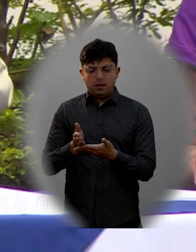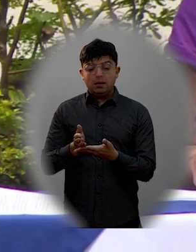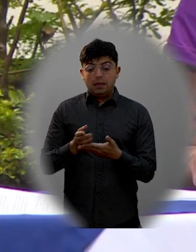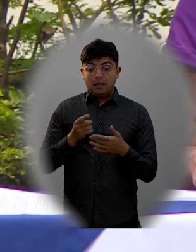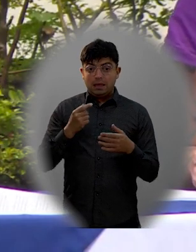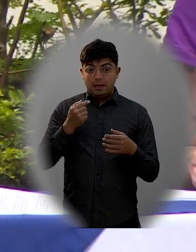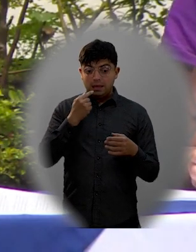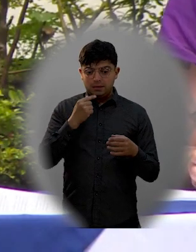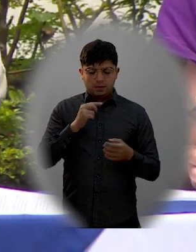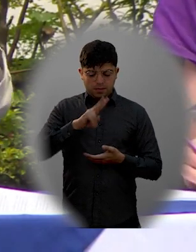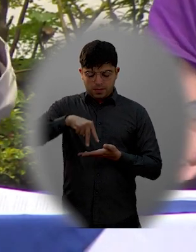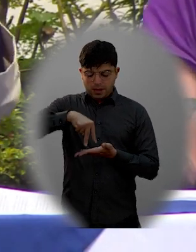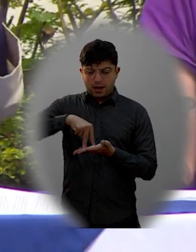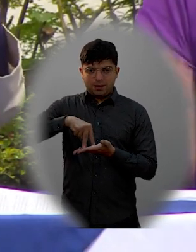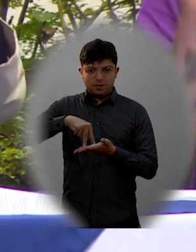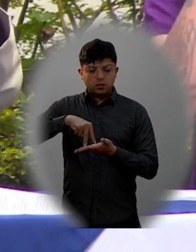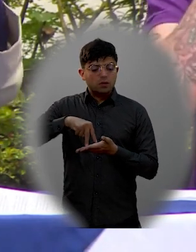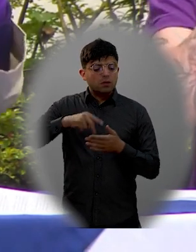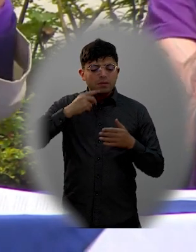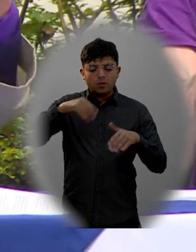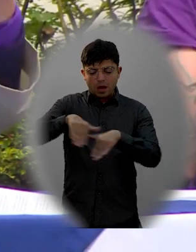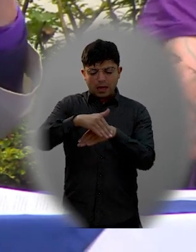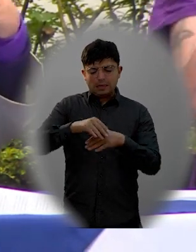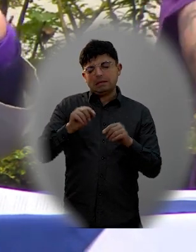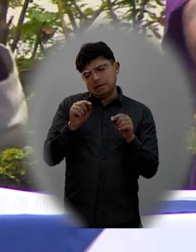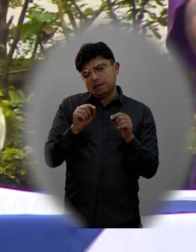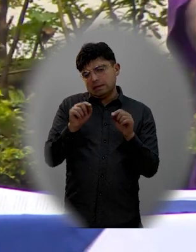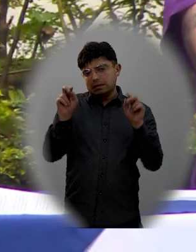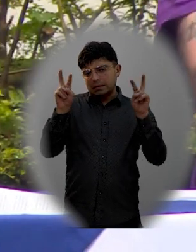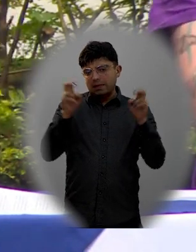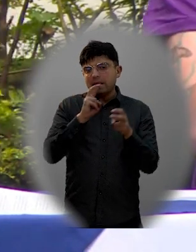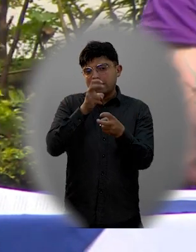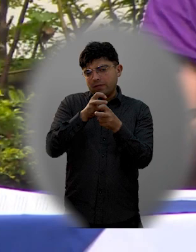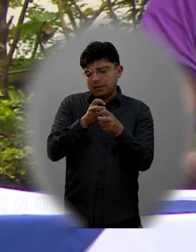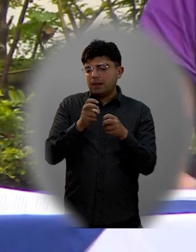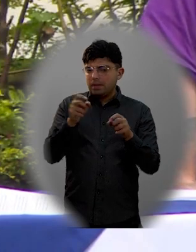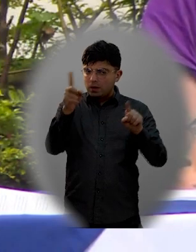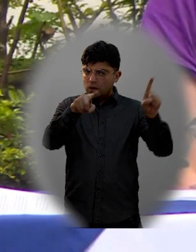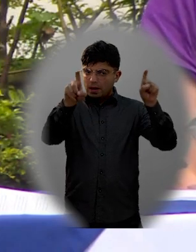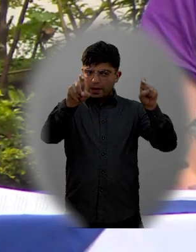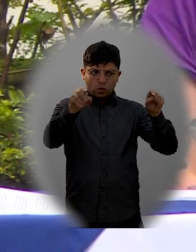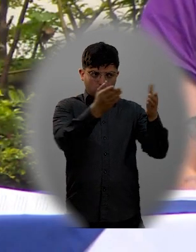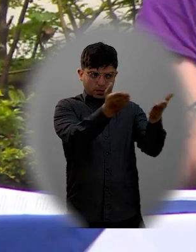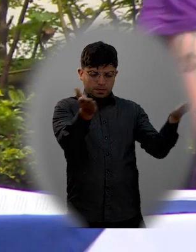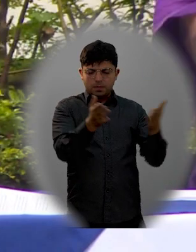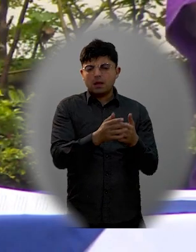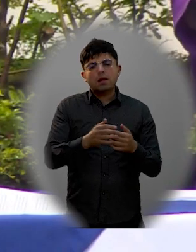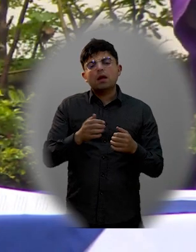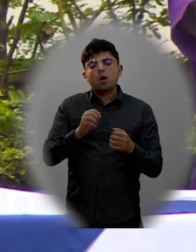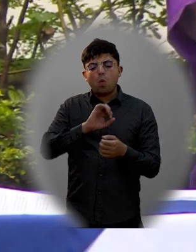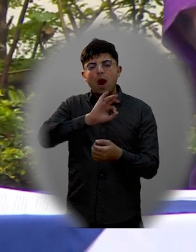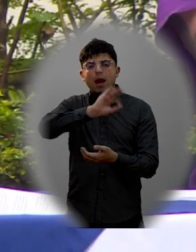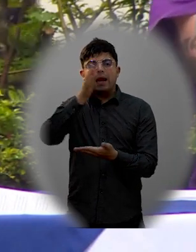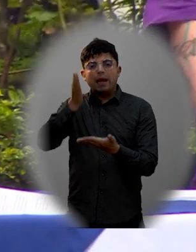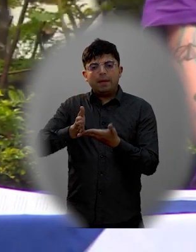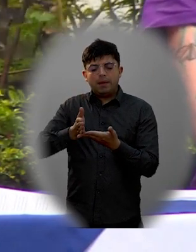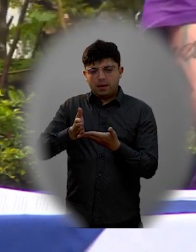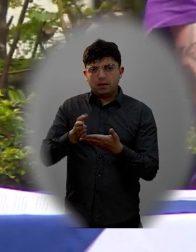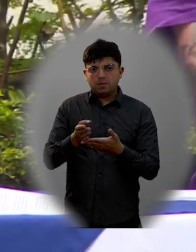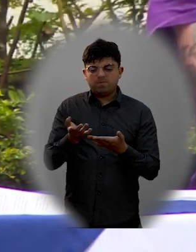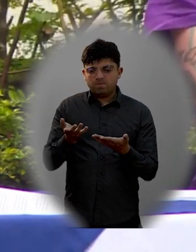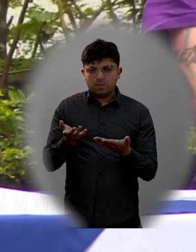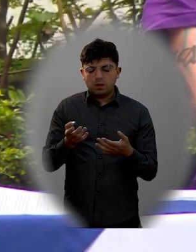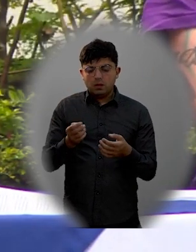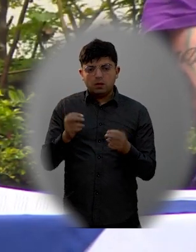este pararnos en la calle? Yo sé que estoy diciendo algo difícil, pero que nos devuelve una pregunta enorme. ¿Cuál es el límite que vamos a mover?